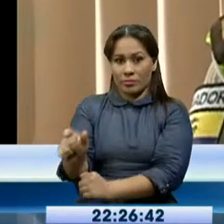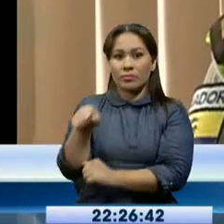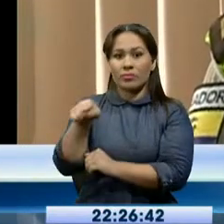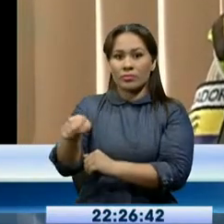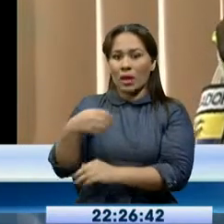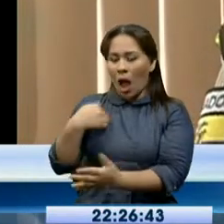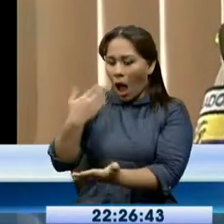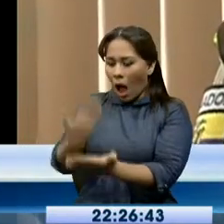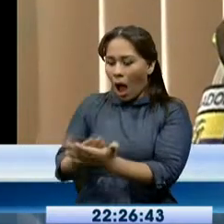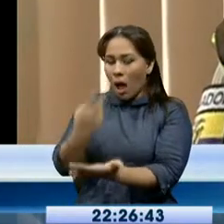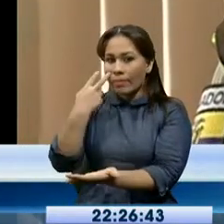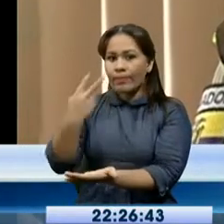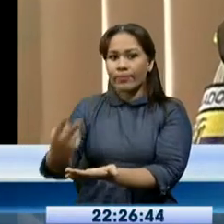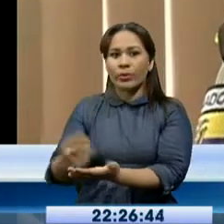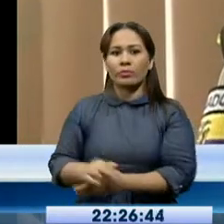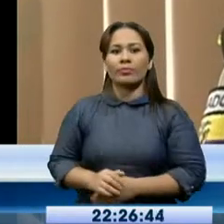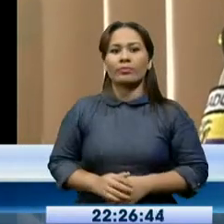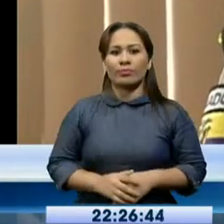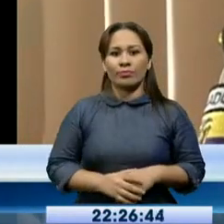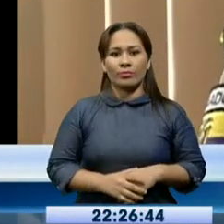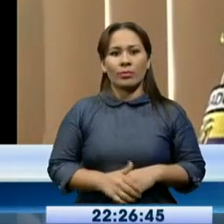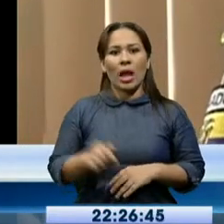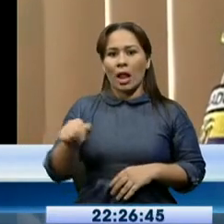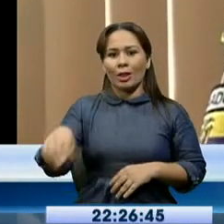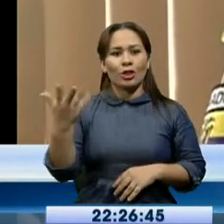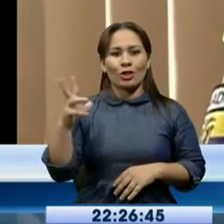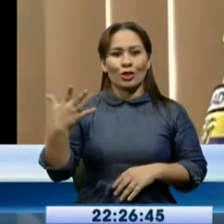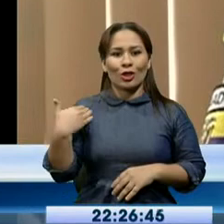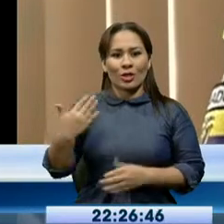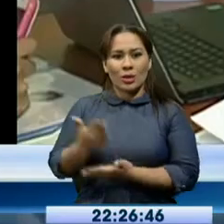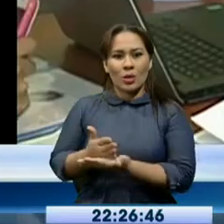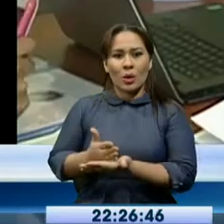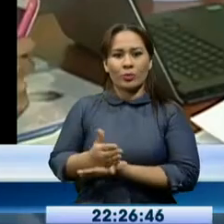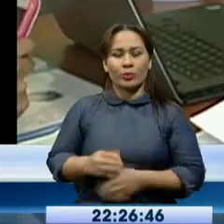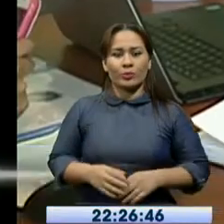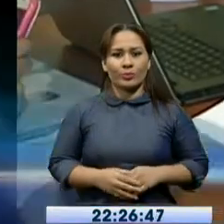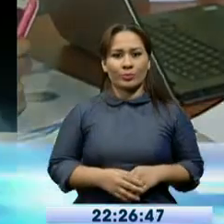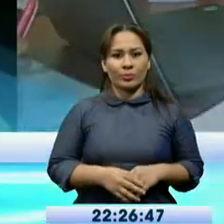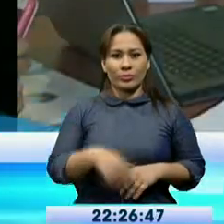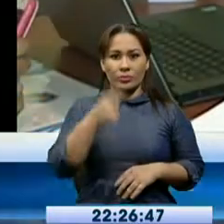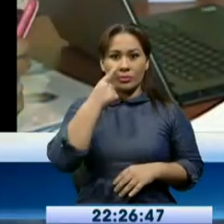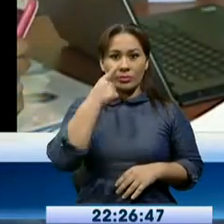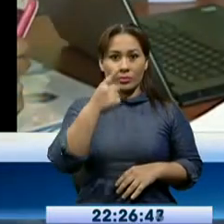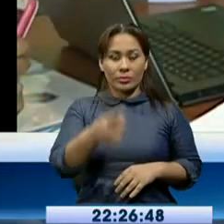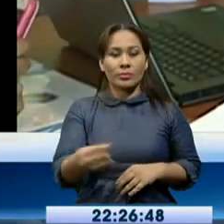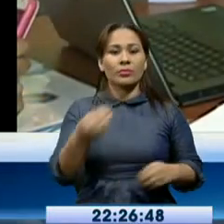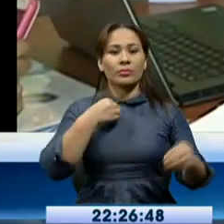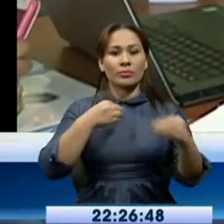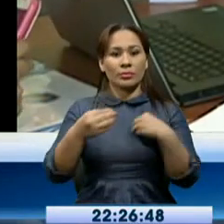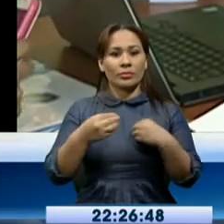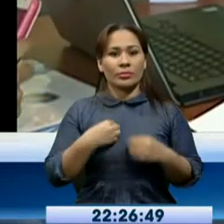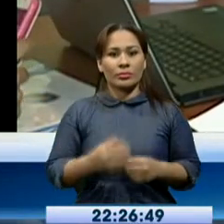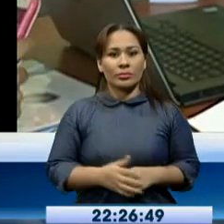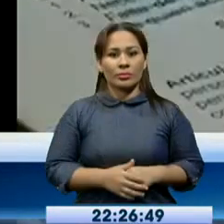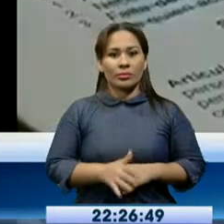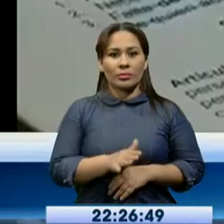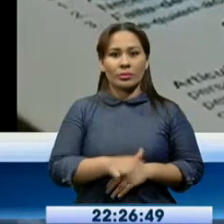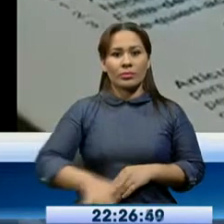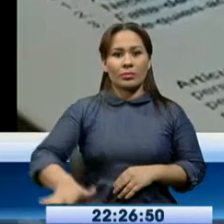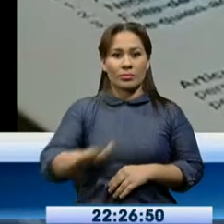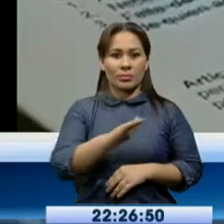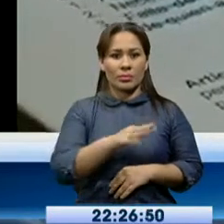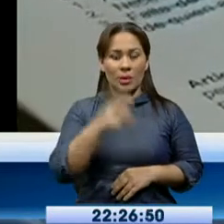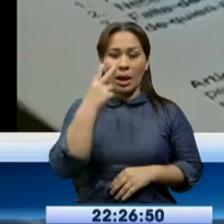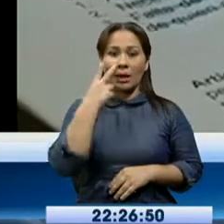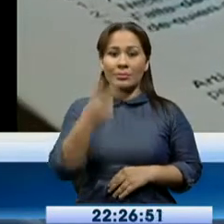sabemos de que ya no se encontraba en posición. Para el penalista Alejandro Bermeo, el hecho que el supuesto autor haya